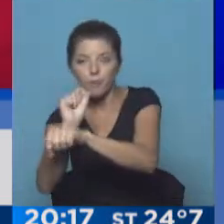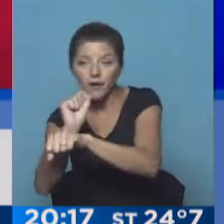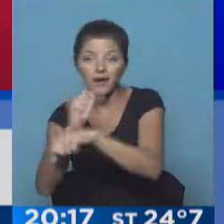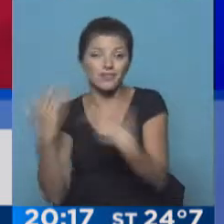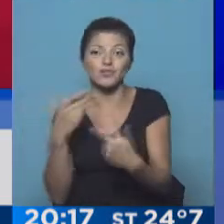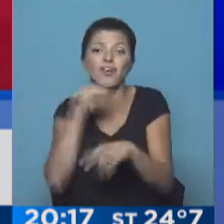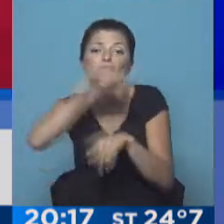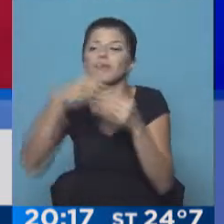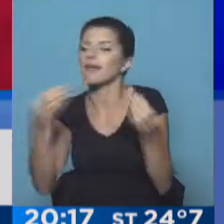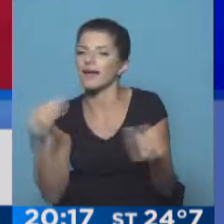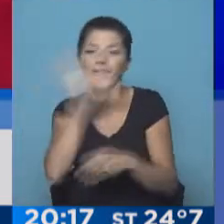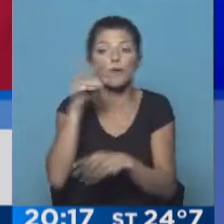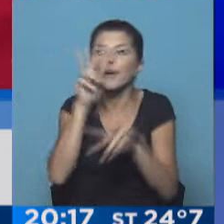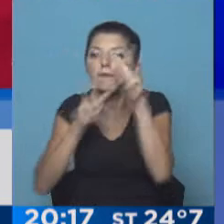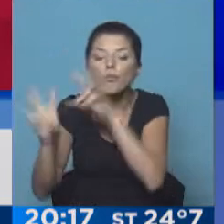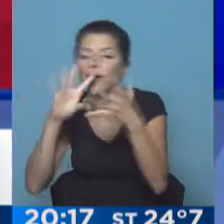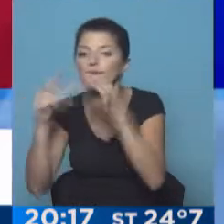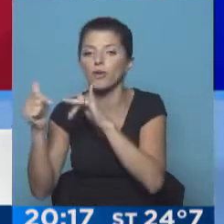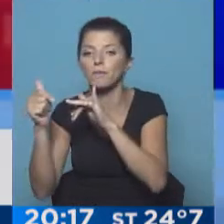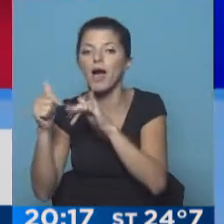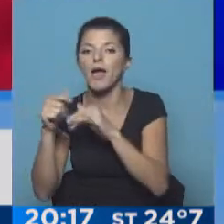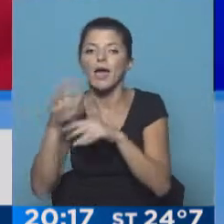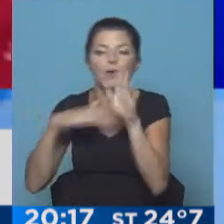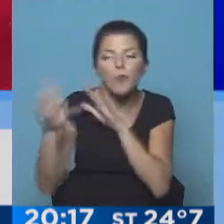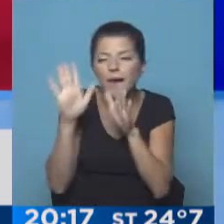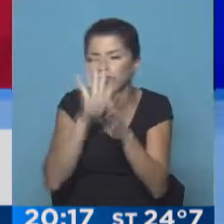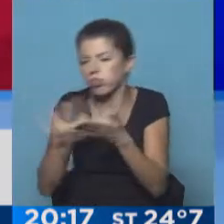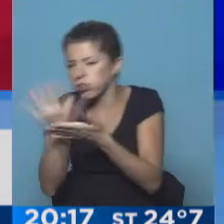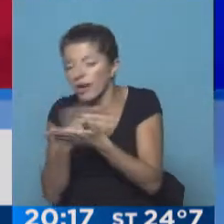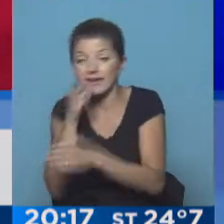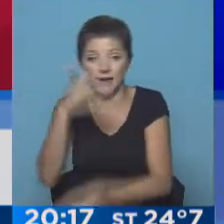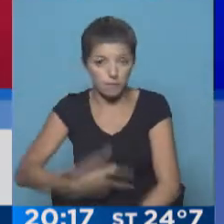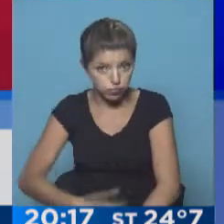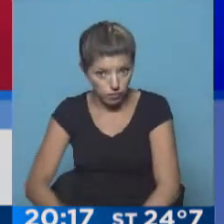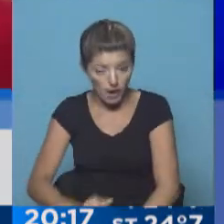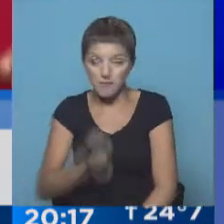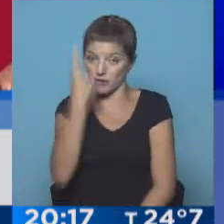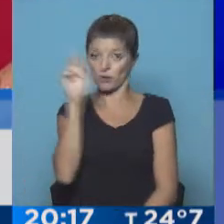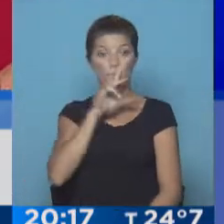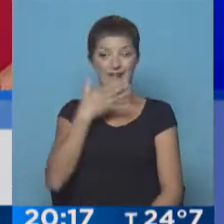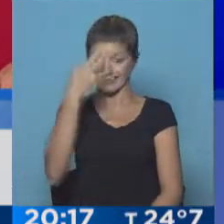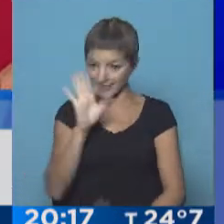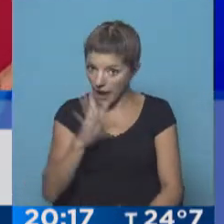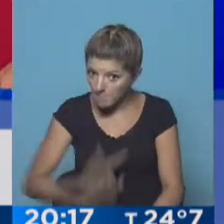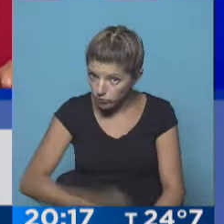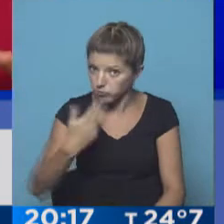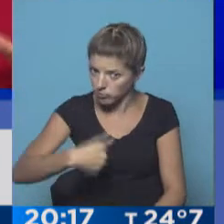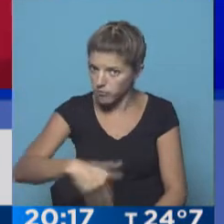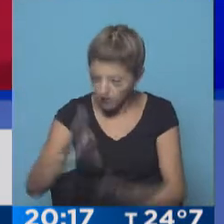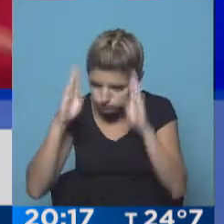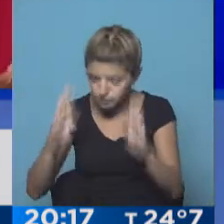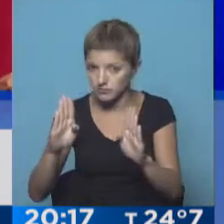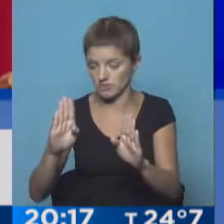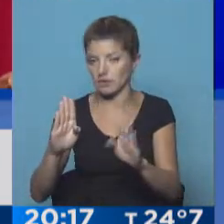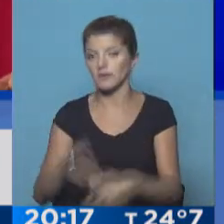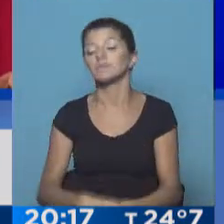riesgos que eso implica, porque una mujer cuando decide interrumpir un embarazo lo decide y lo lleva adelante. y siempre las que corren los riesgos